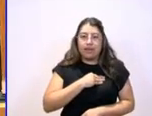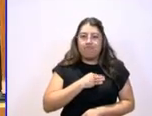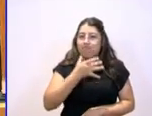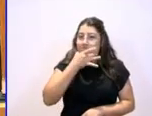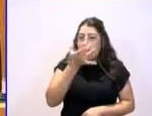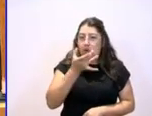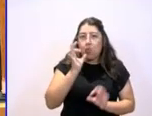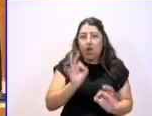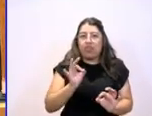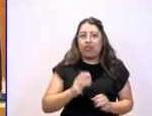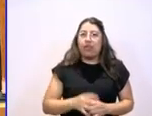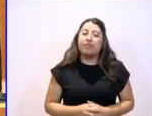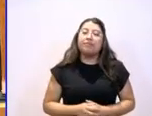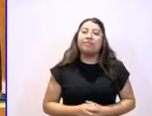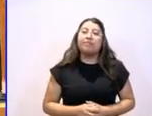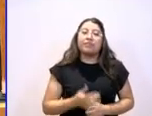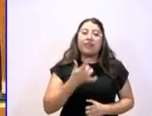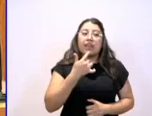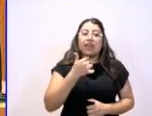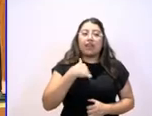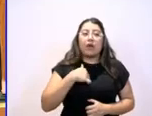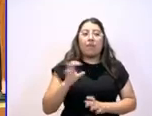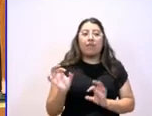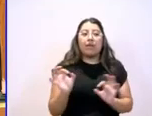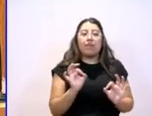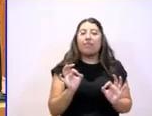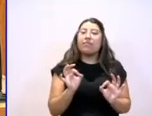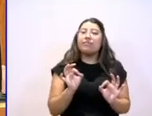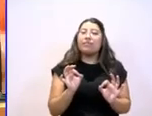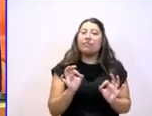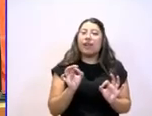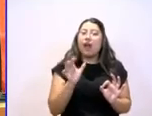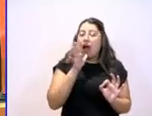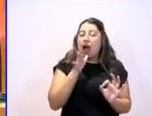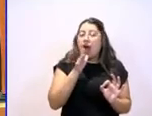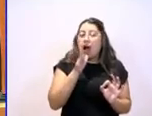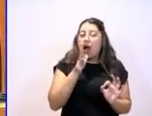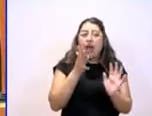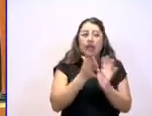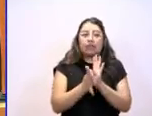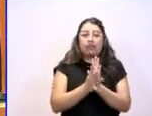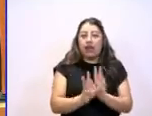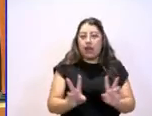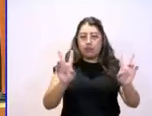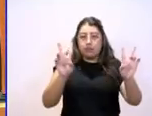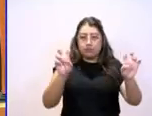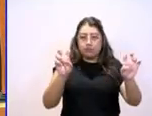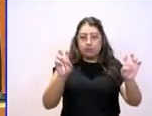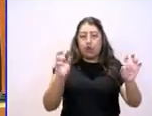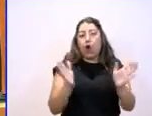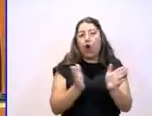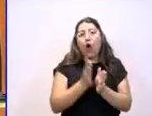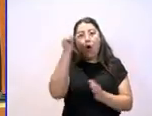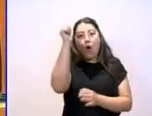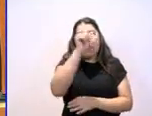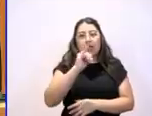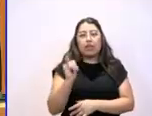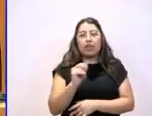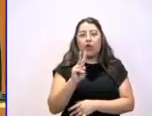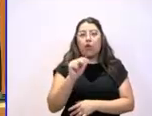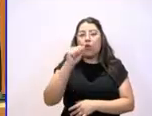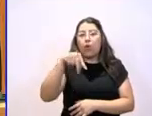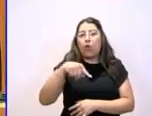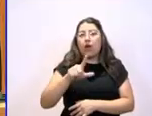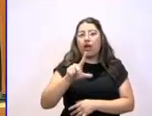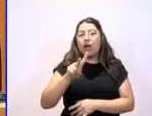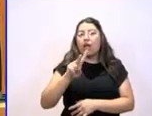vergonzoso. Y decía que yo tenía preparado para intervenir en esta ocasión con una cita de nuestro compañero Juan Luis Herrero, al que muchos de